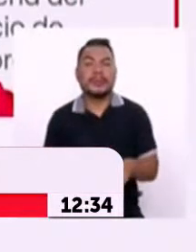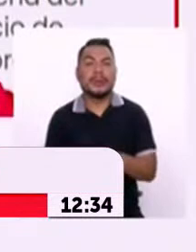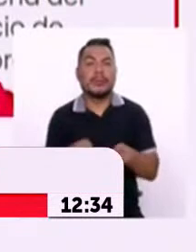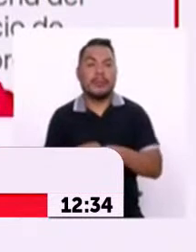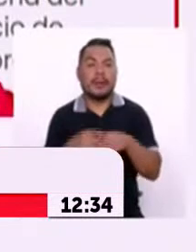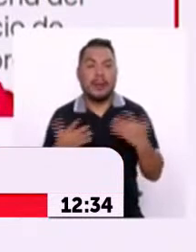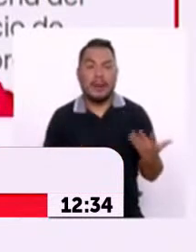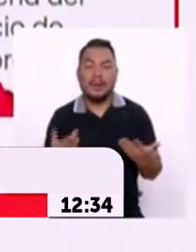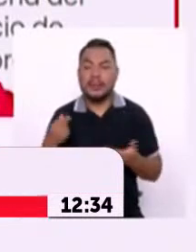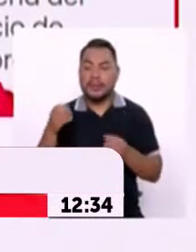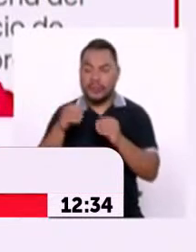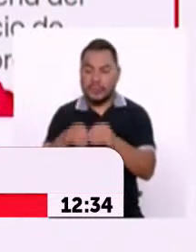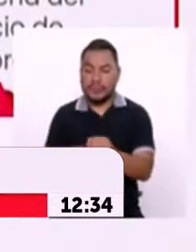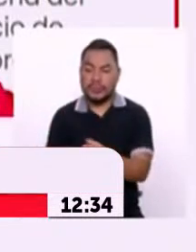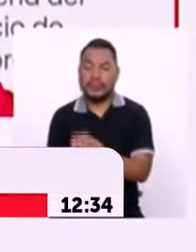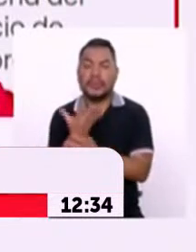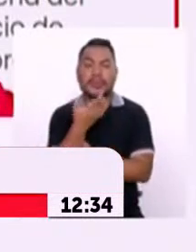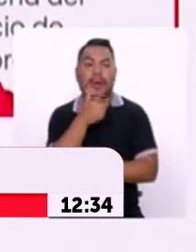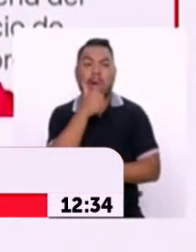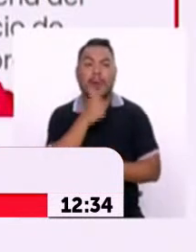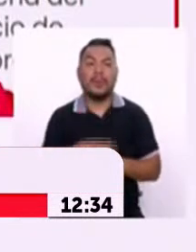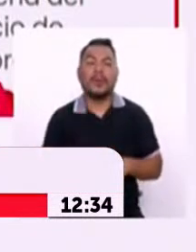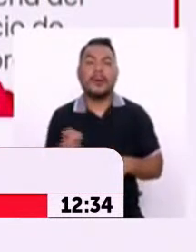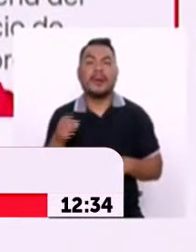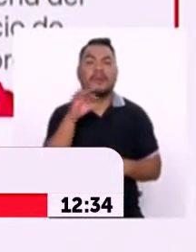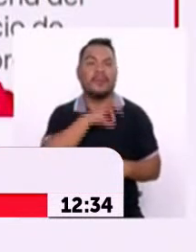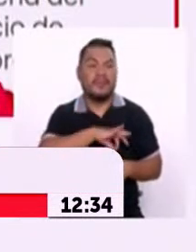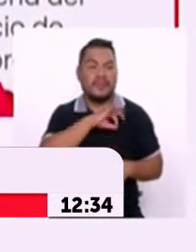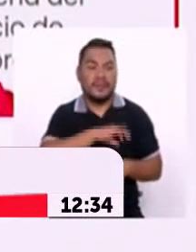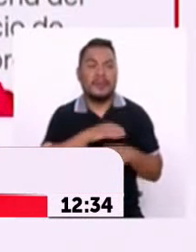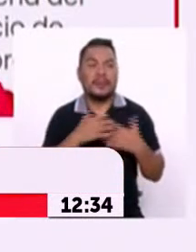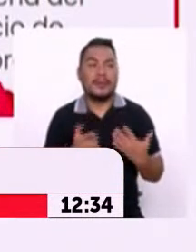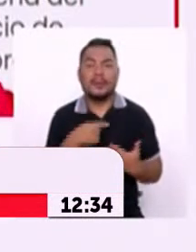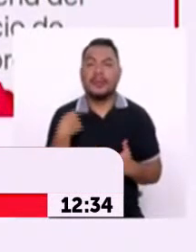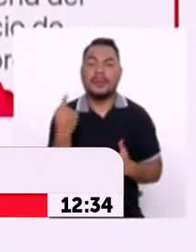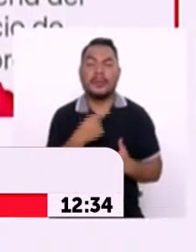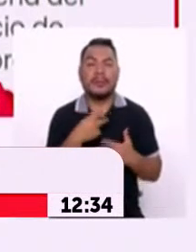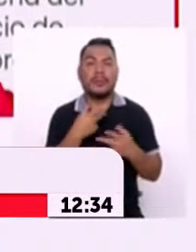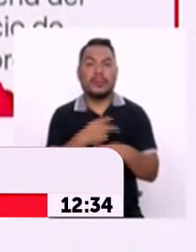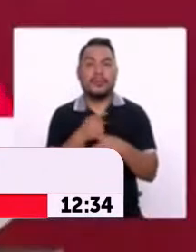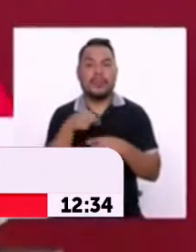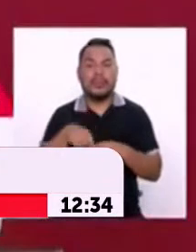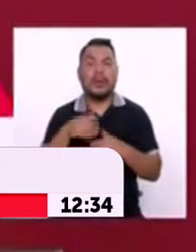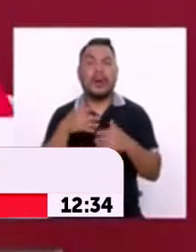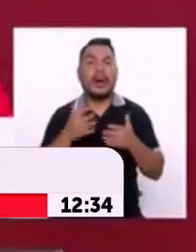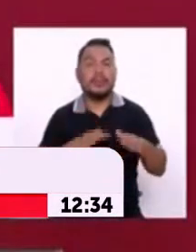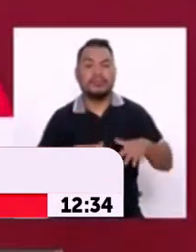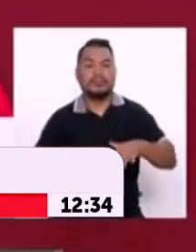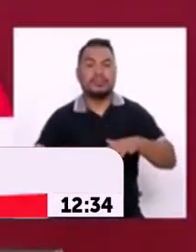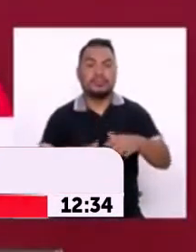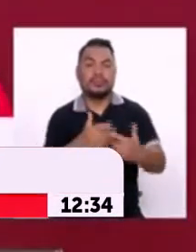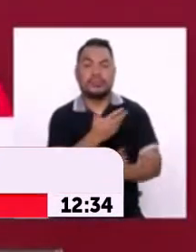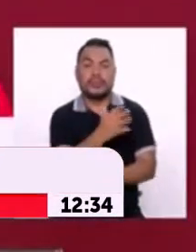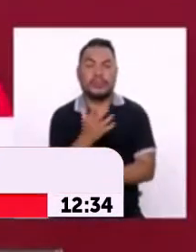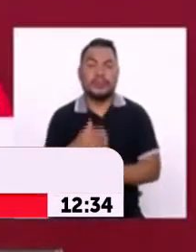además de la siembra y cosecha del agua en beneficio de nuestros productores del campo.